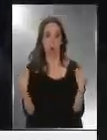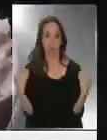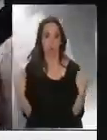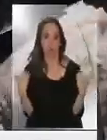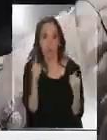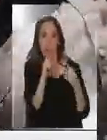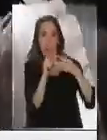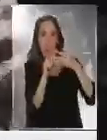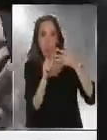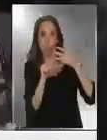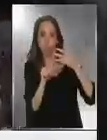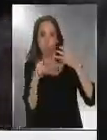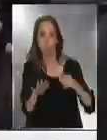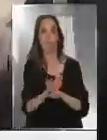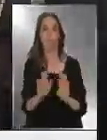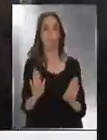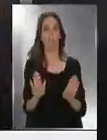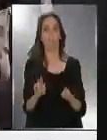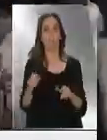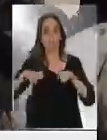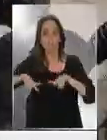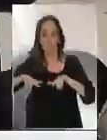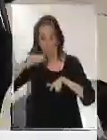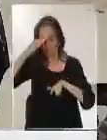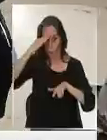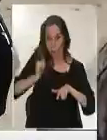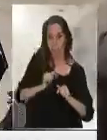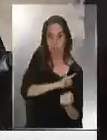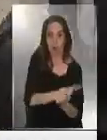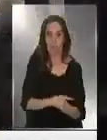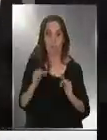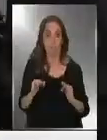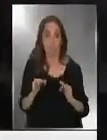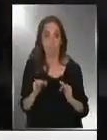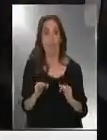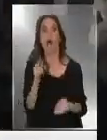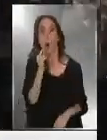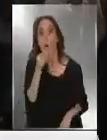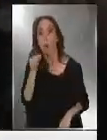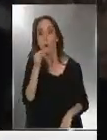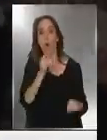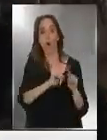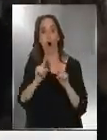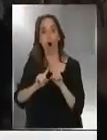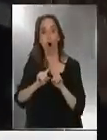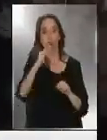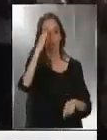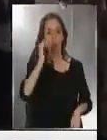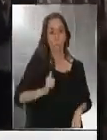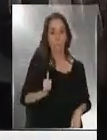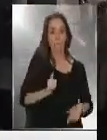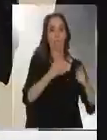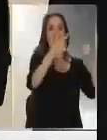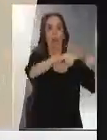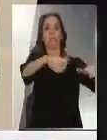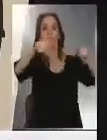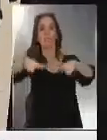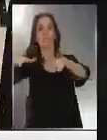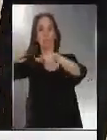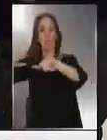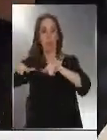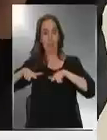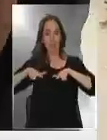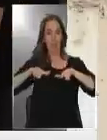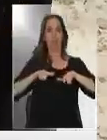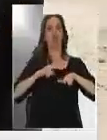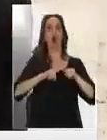llegar a su fin. Operar en este tipo de unidades significa hacer cosas donde el resto de las unidades, valga la redundancia, del ejército o el resto